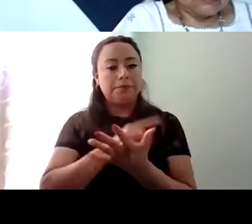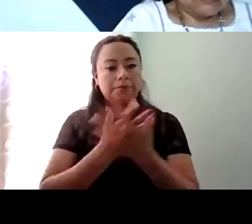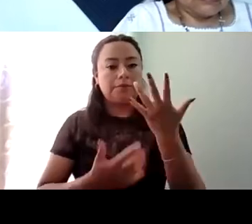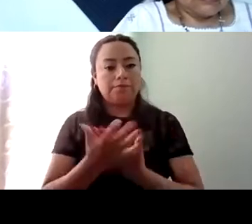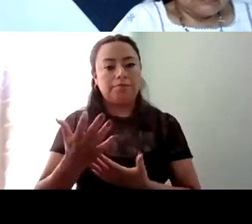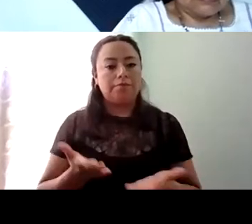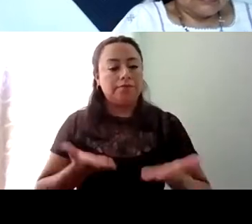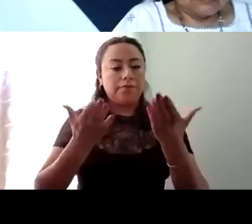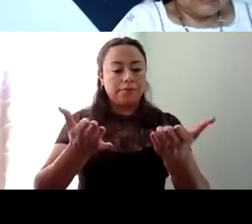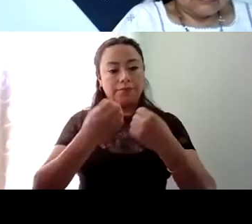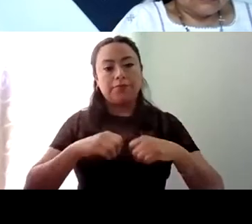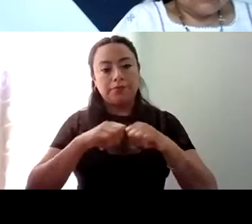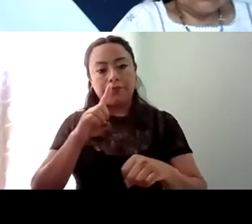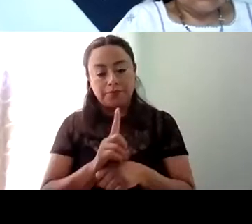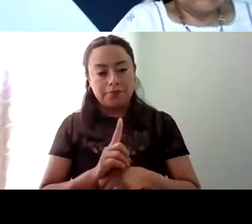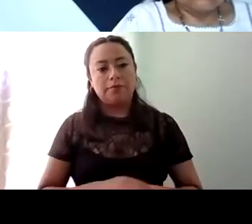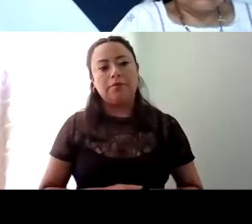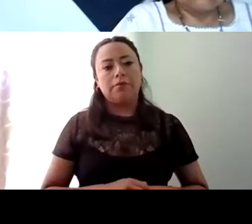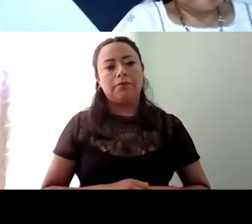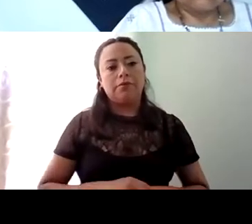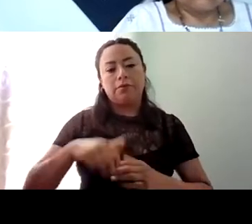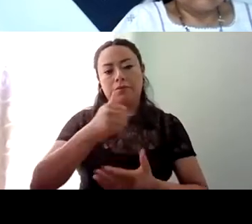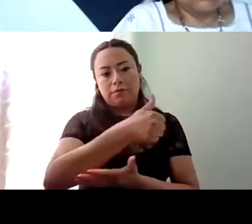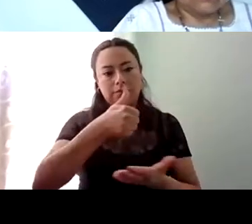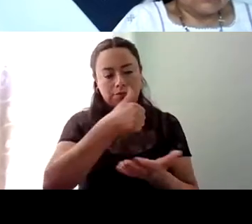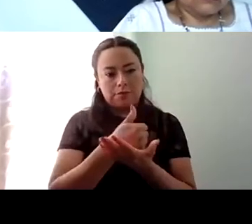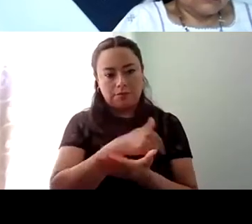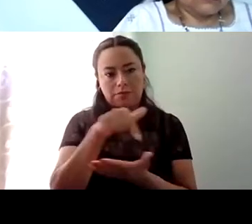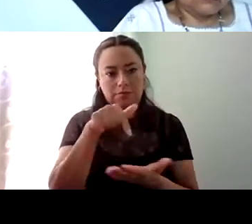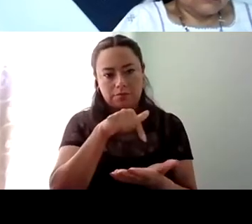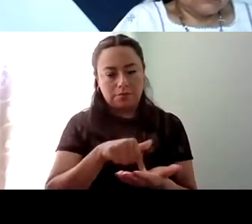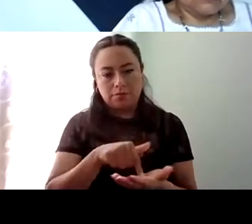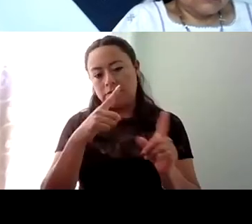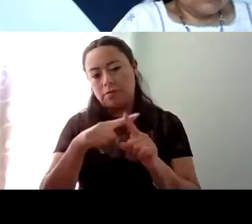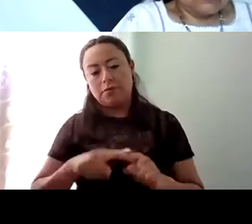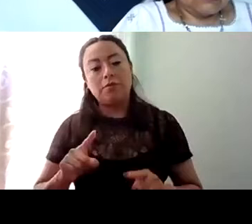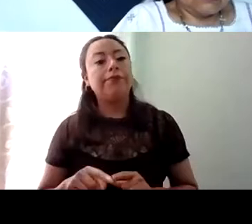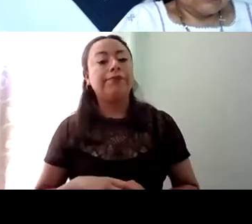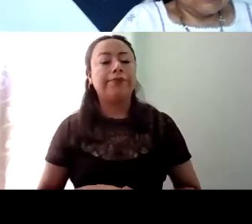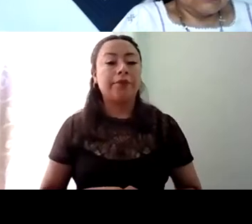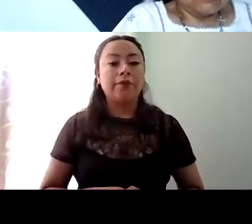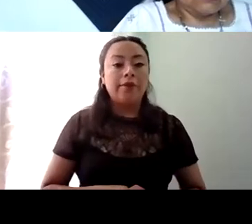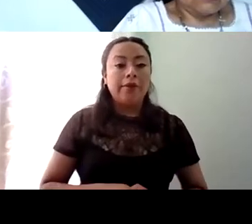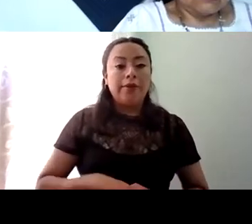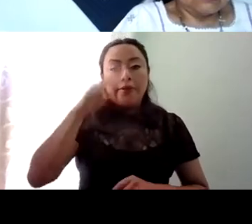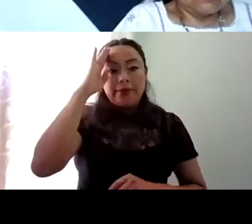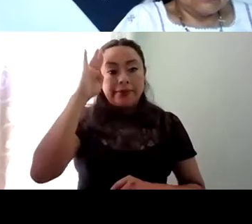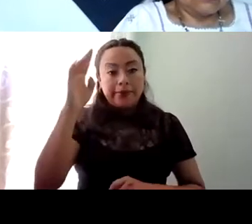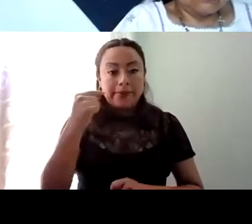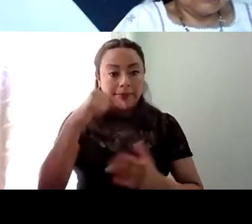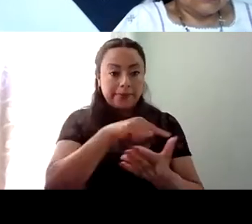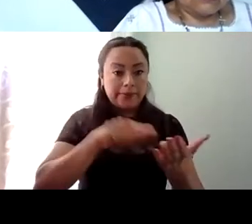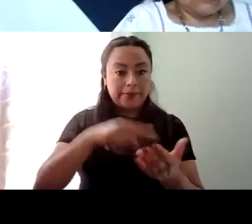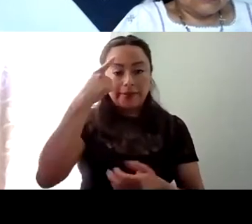de repensar la ciudad y el espacio público. Repensarlo como un espacio de todas las personas, incluidas las